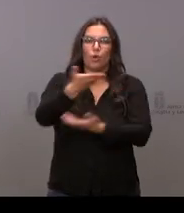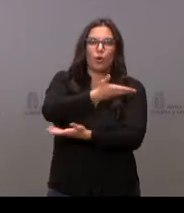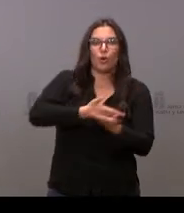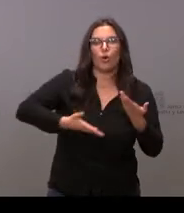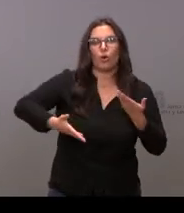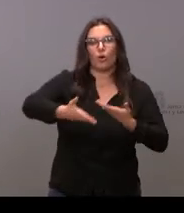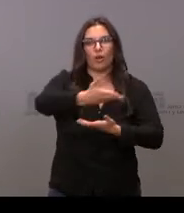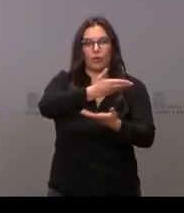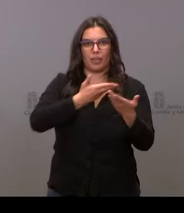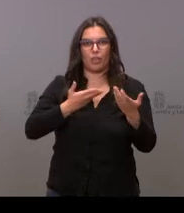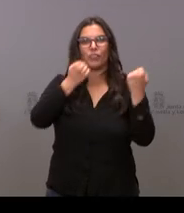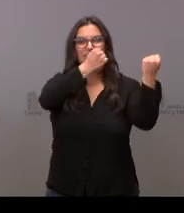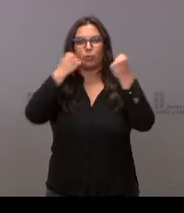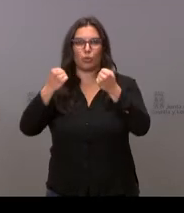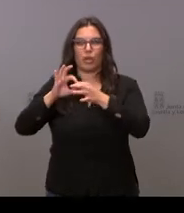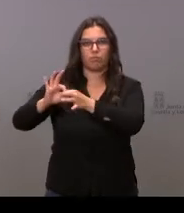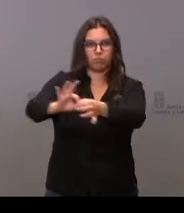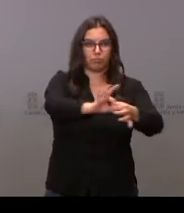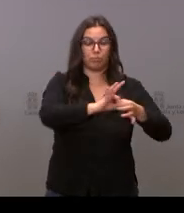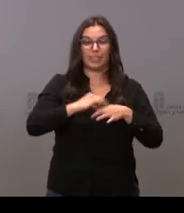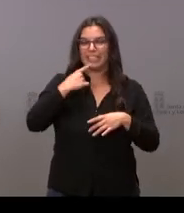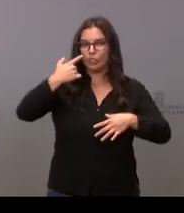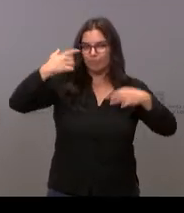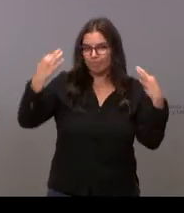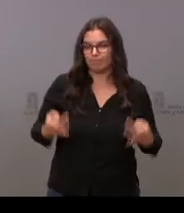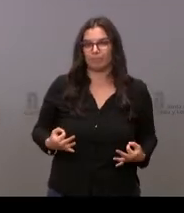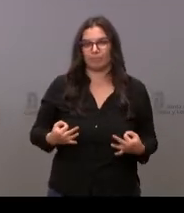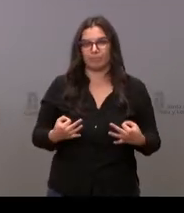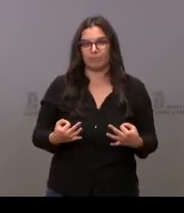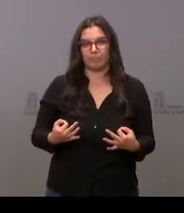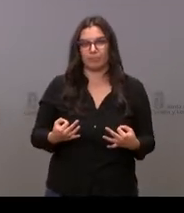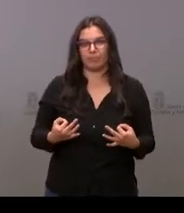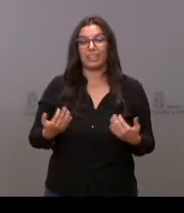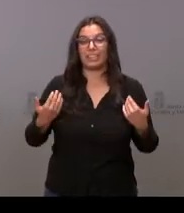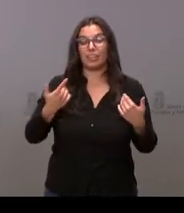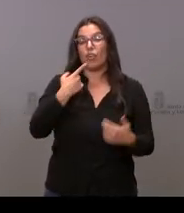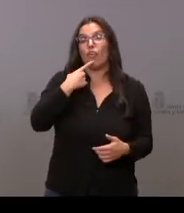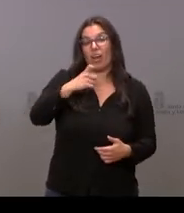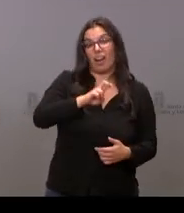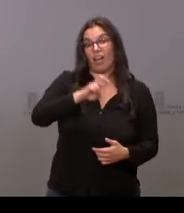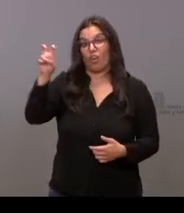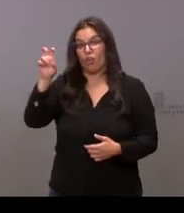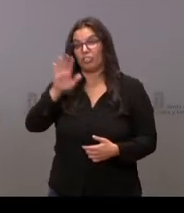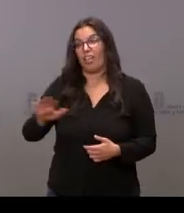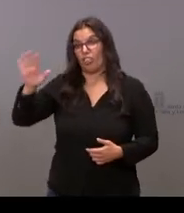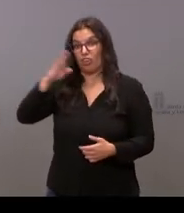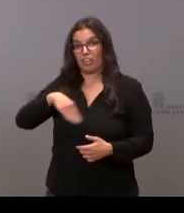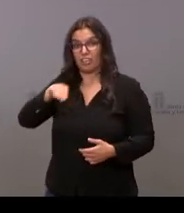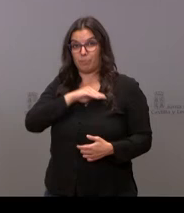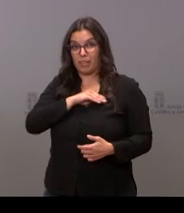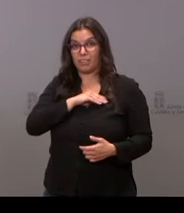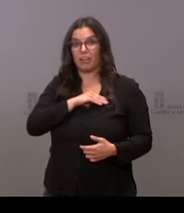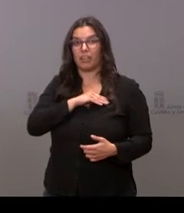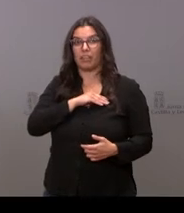interinstitucional les puedo asegurar ya quisieran en otros lugares de nuestro país el que la